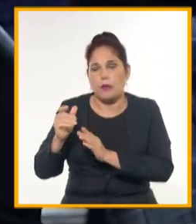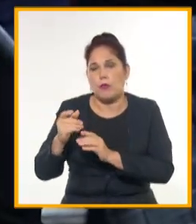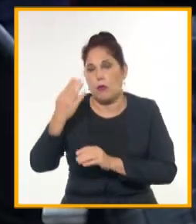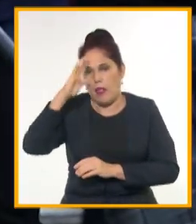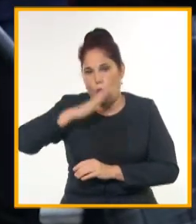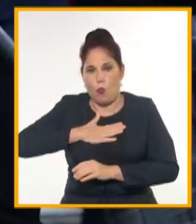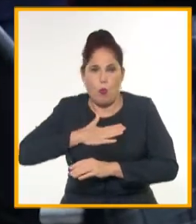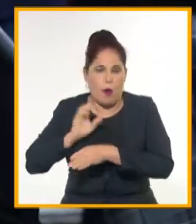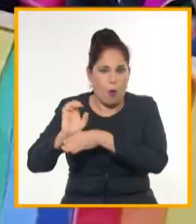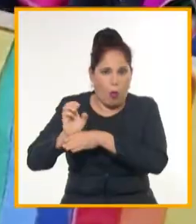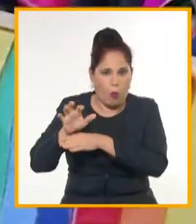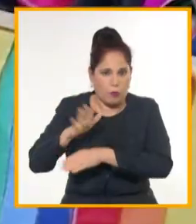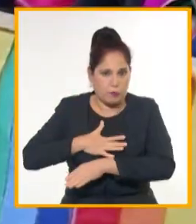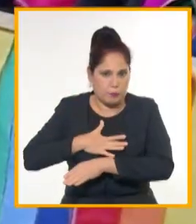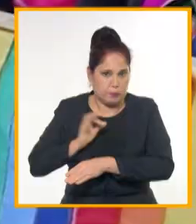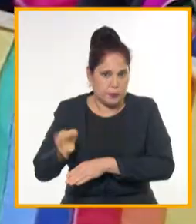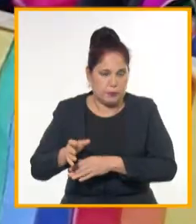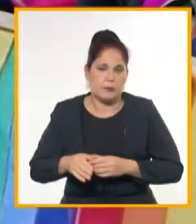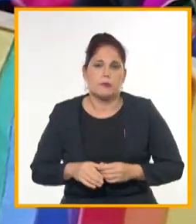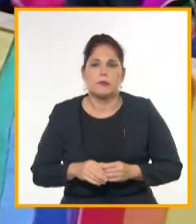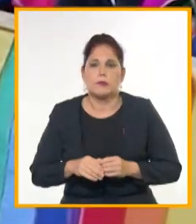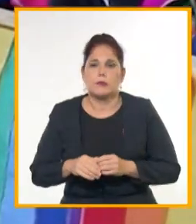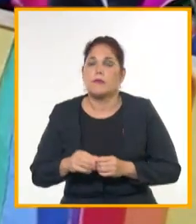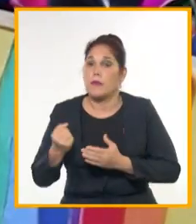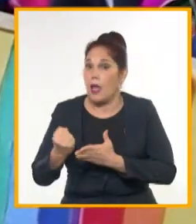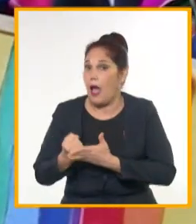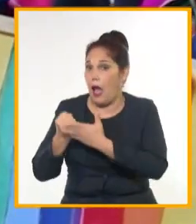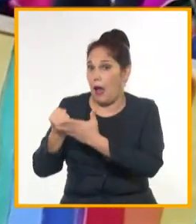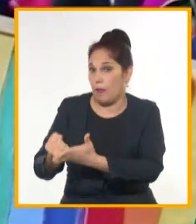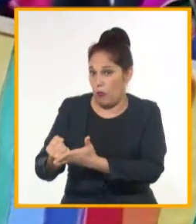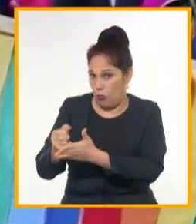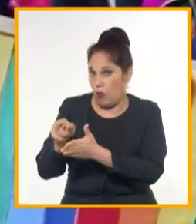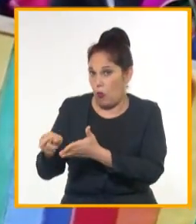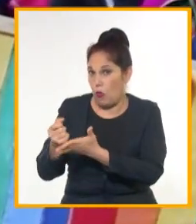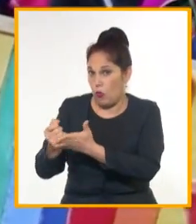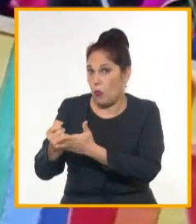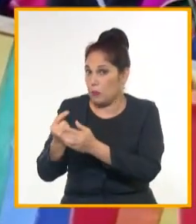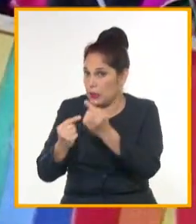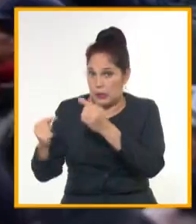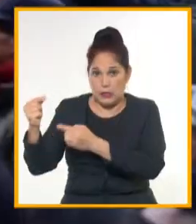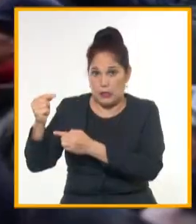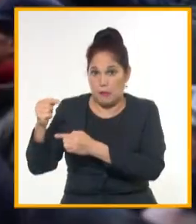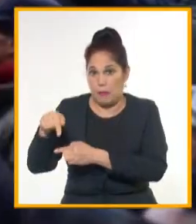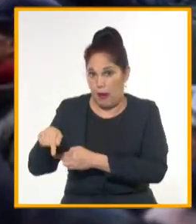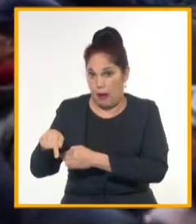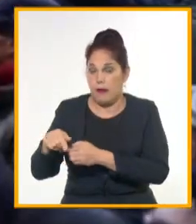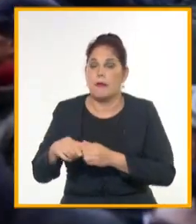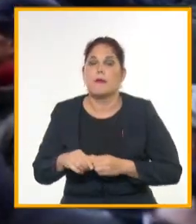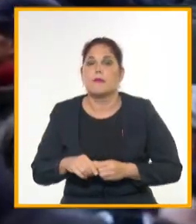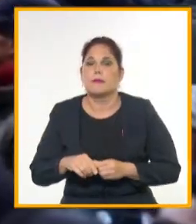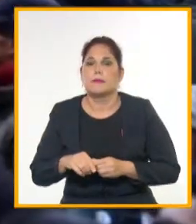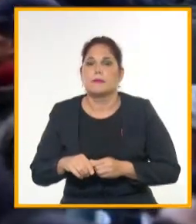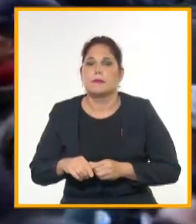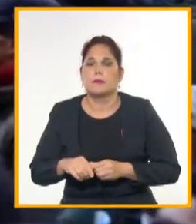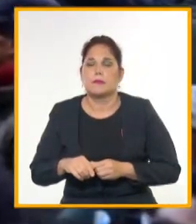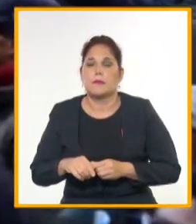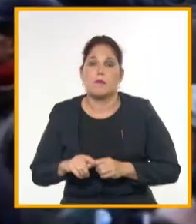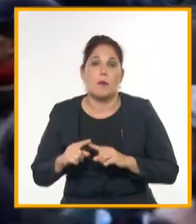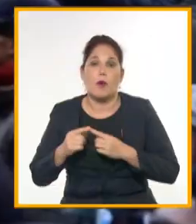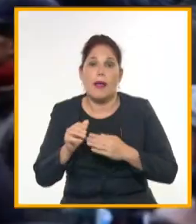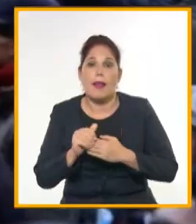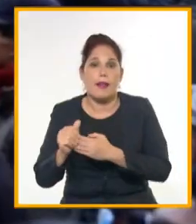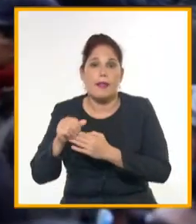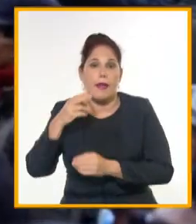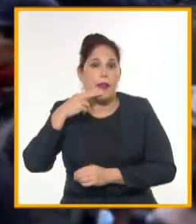del Ecuador. El apoyo de Pachacutic es fundamental en esta polarizada elección, pues su líder